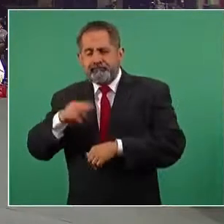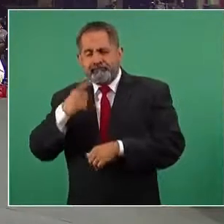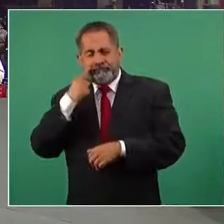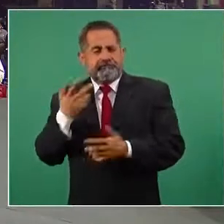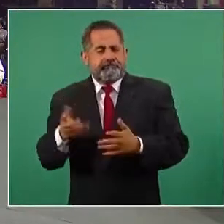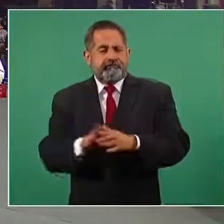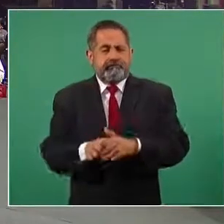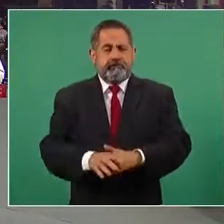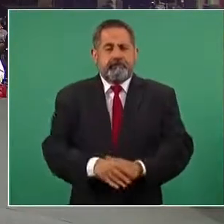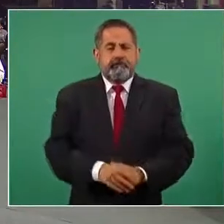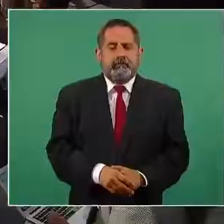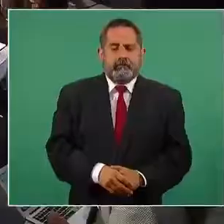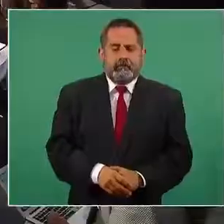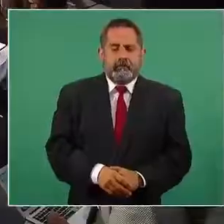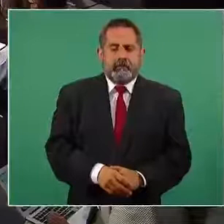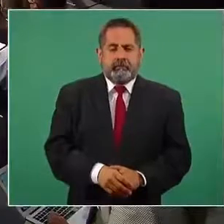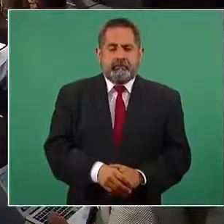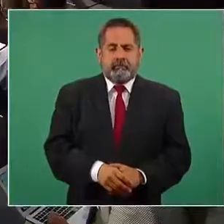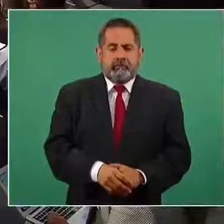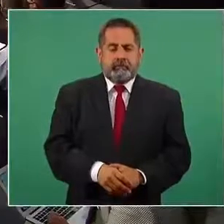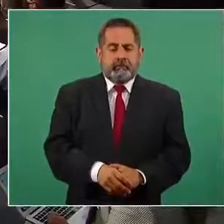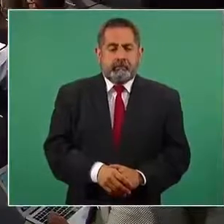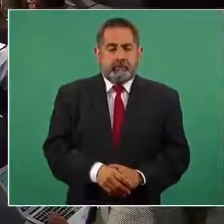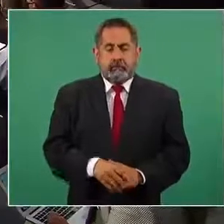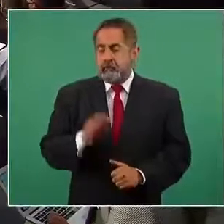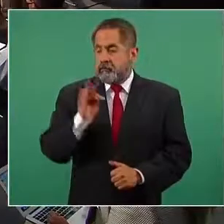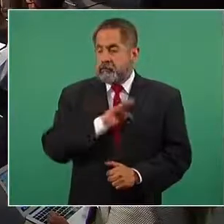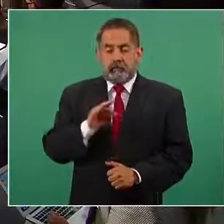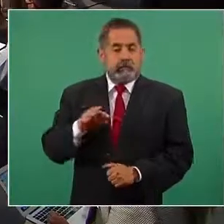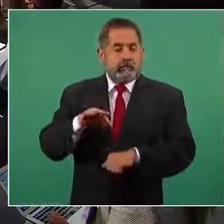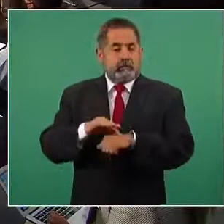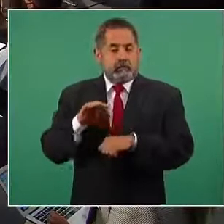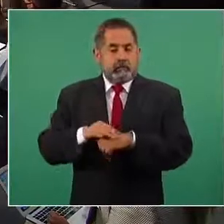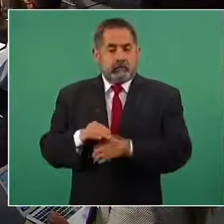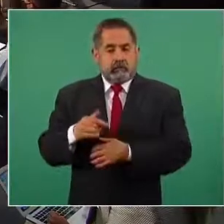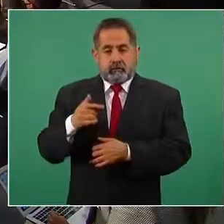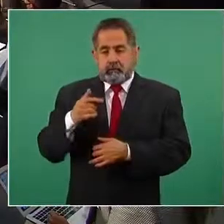pandemia? Bueno, pues podría el doctor Hugo López Gatell informar.